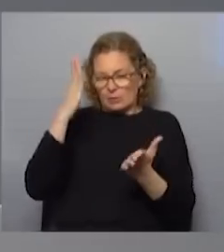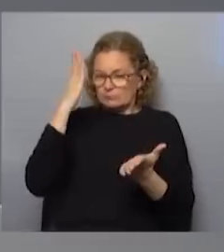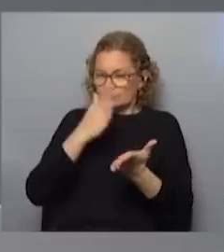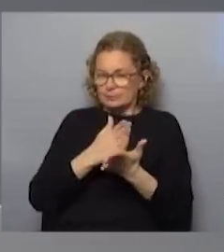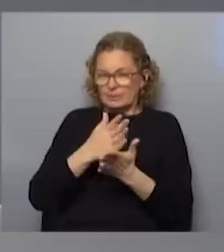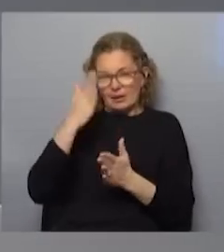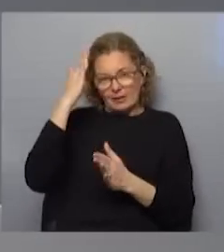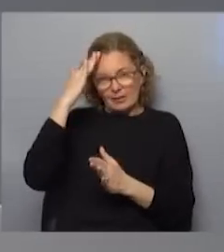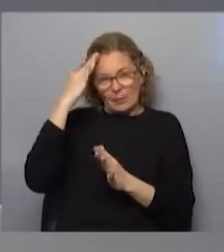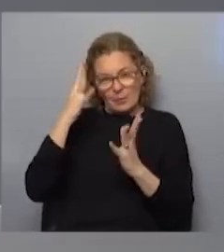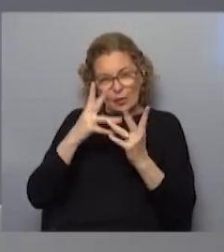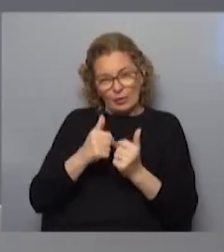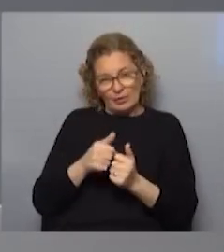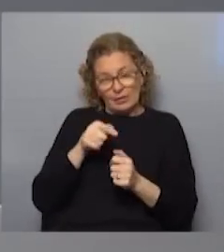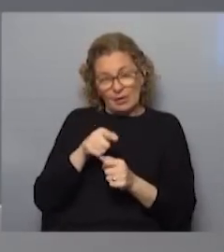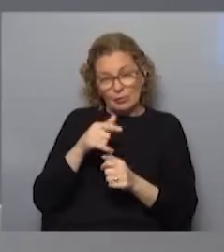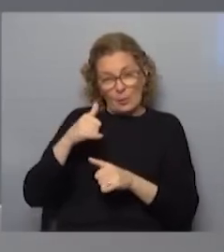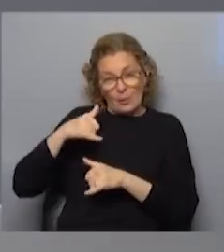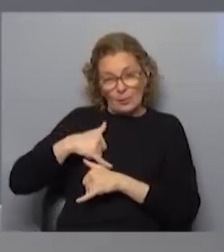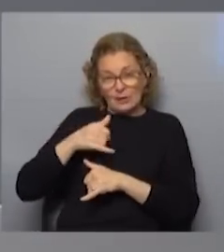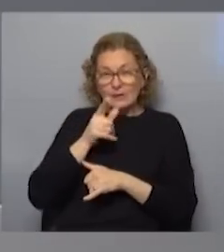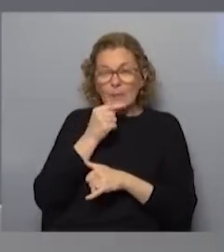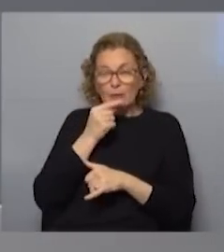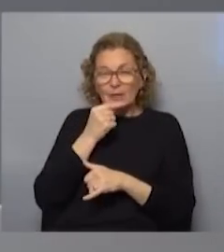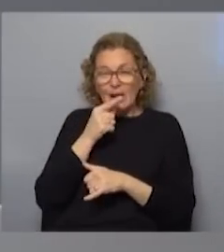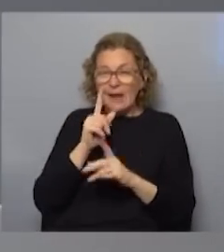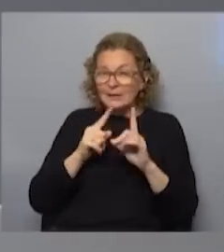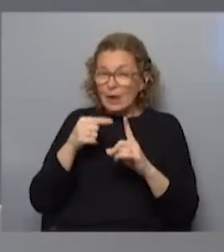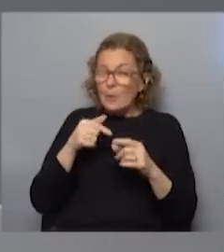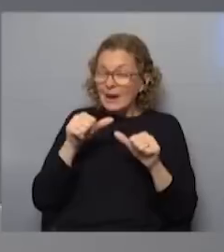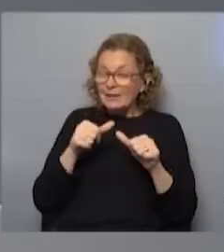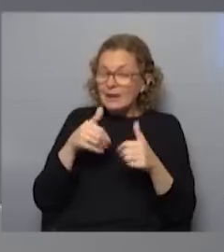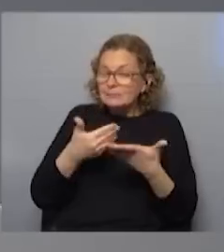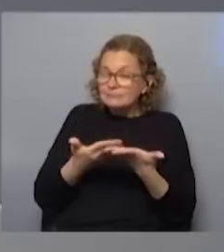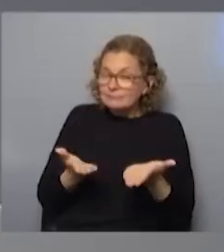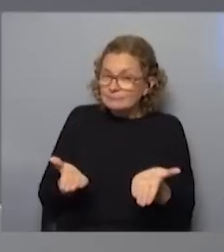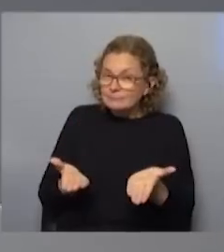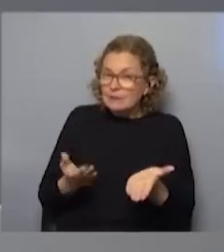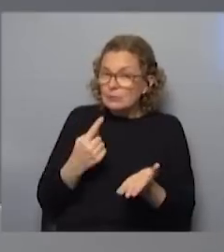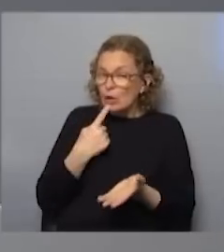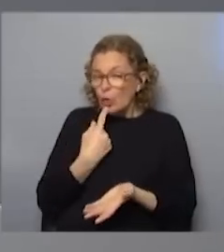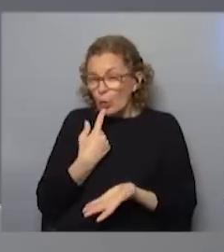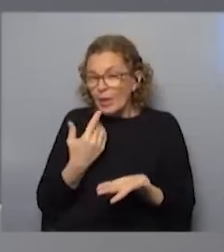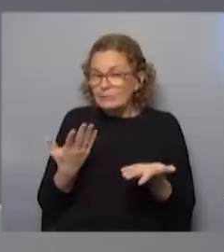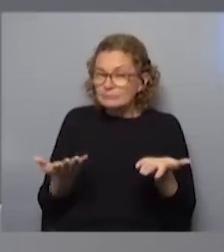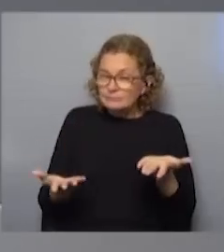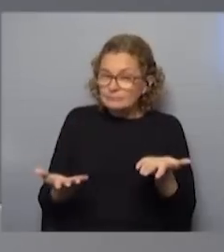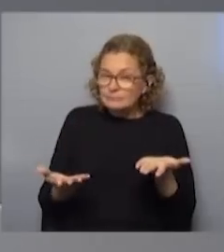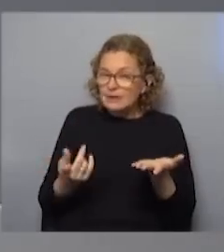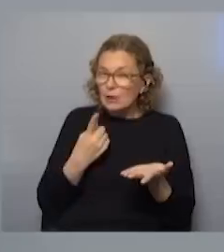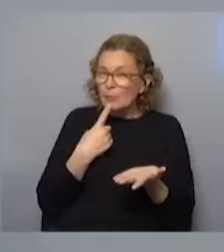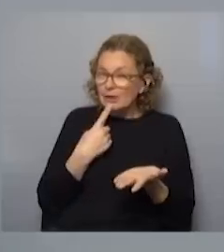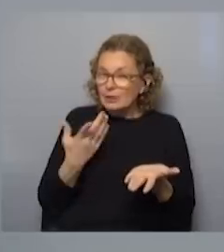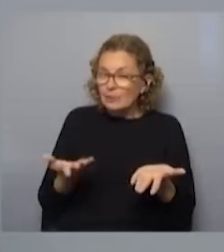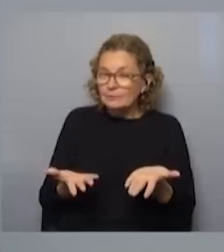que sabemos que tienen estas organizaciones militar y policial hay algo para hacer al respecto tienen inquietudes puntuales desde lo